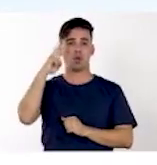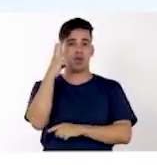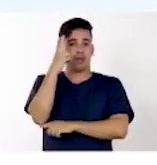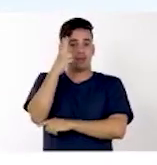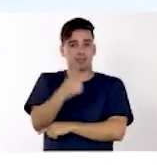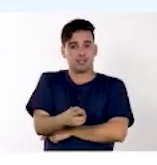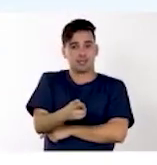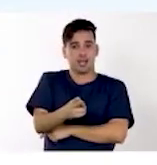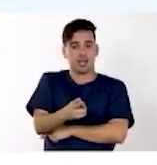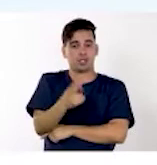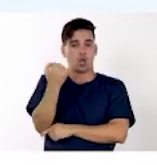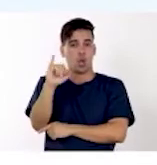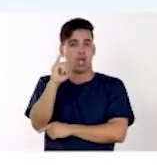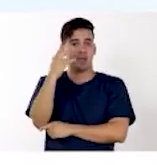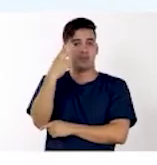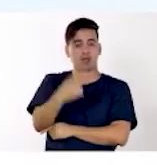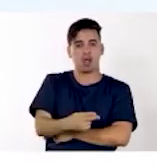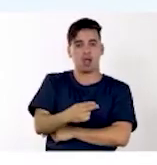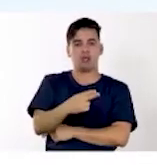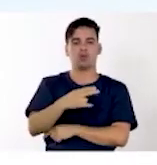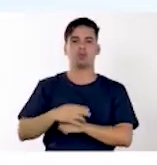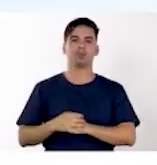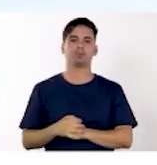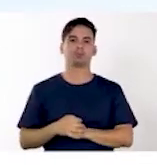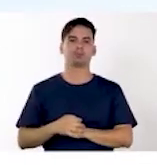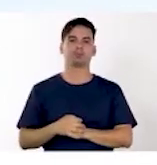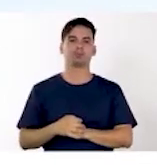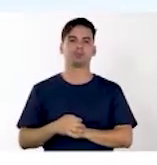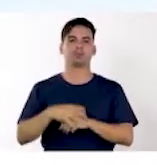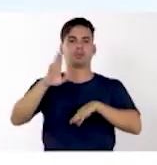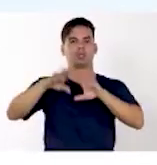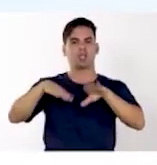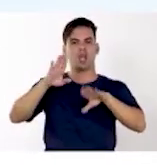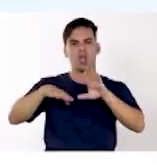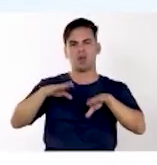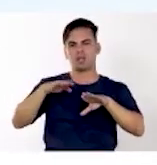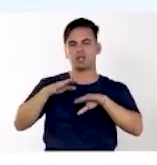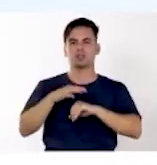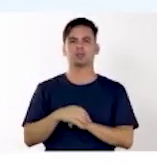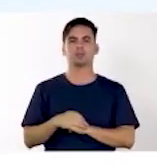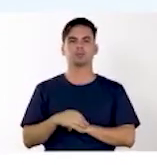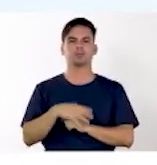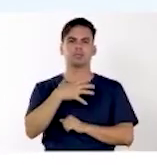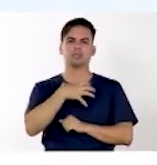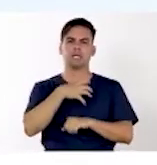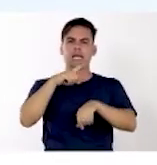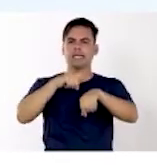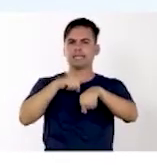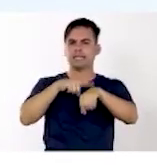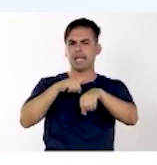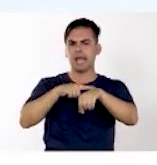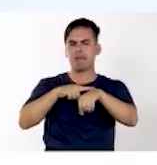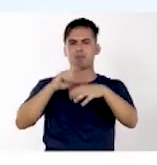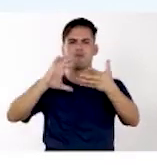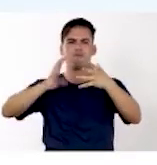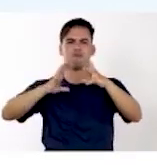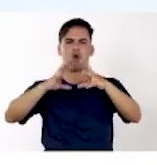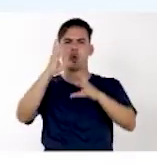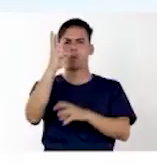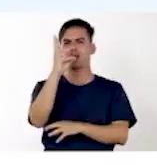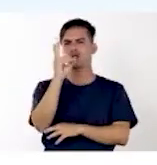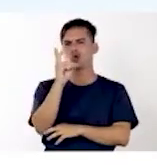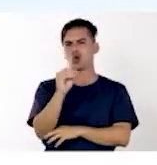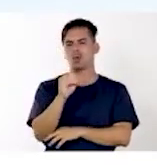el complemento indirecto, y está el complemento circunstancial que nos da tiempo, modo, número,